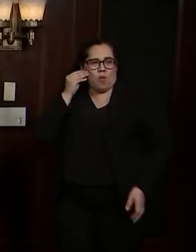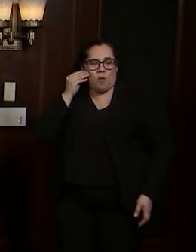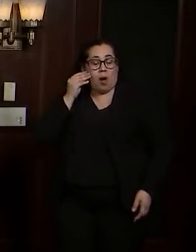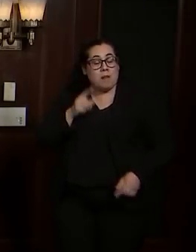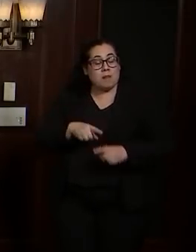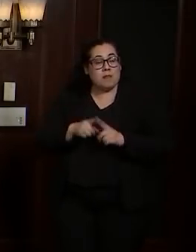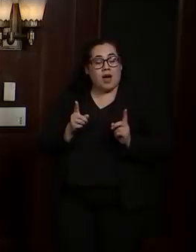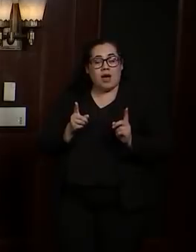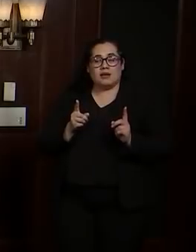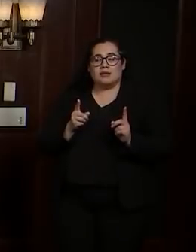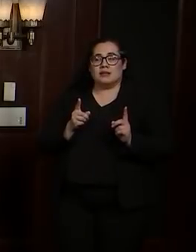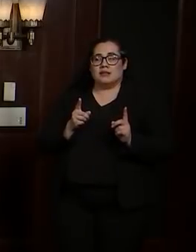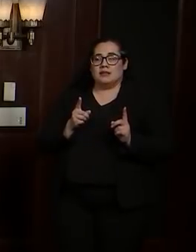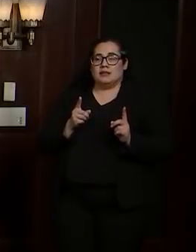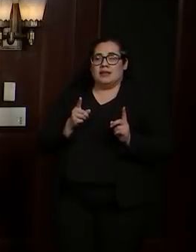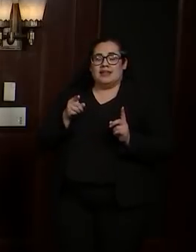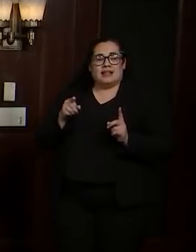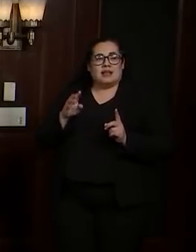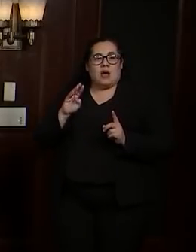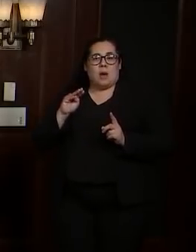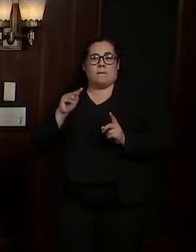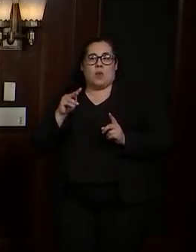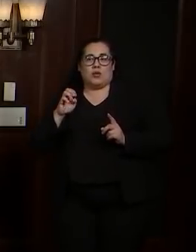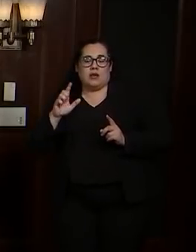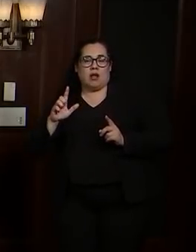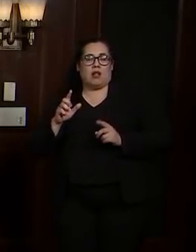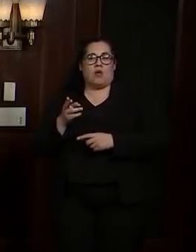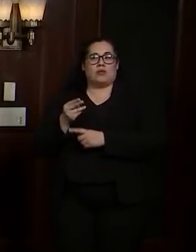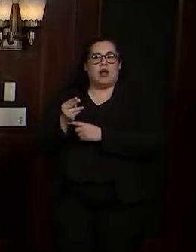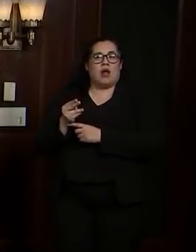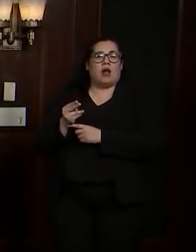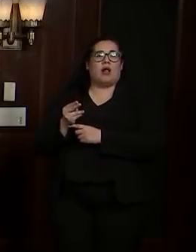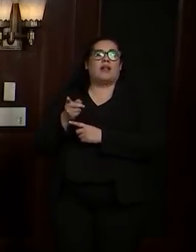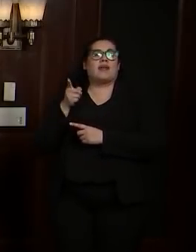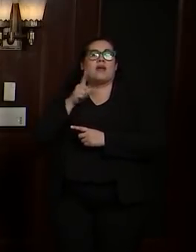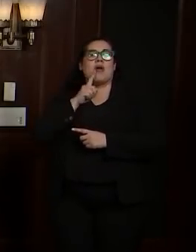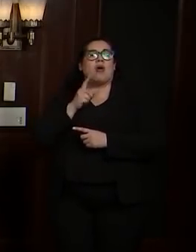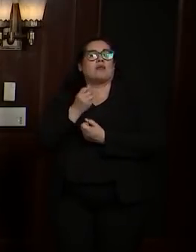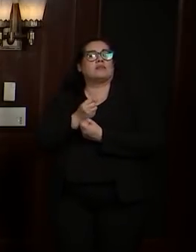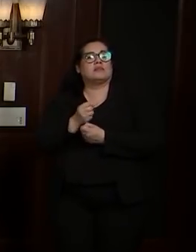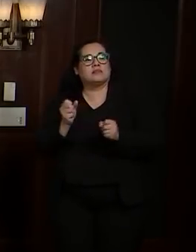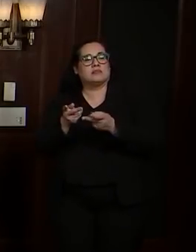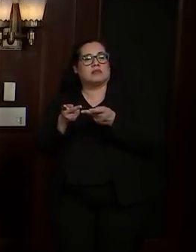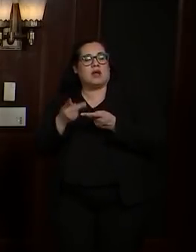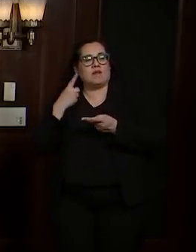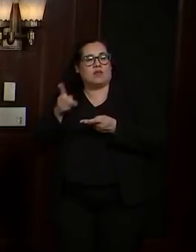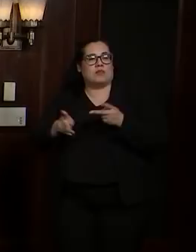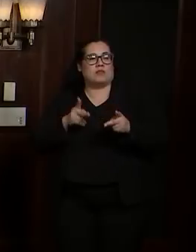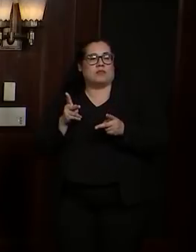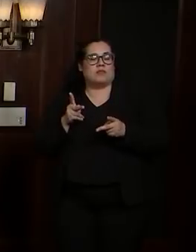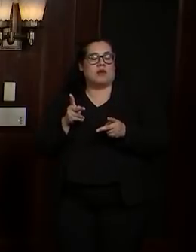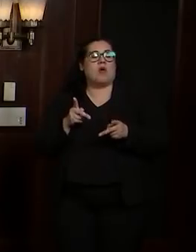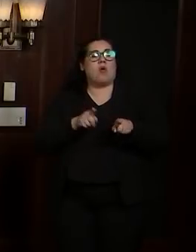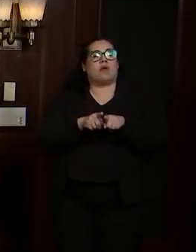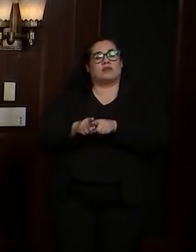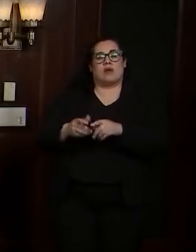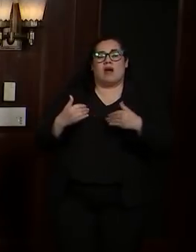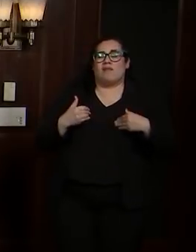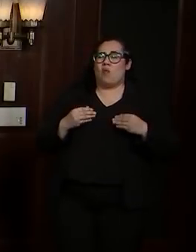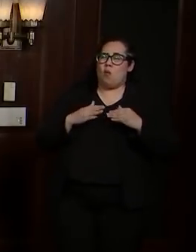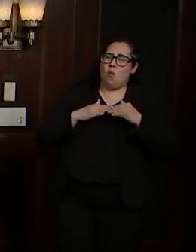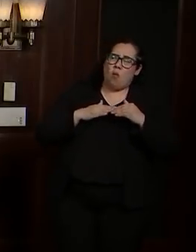pero estos moteles y hoteles son santuarios para estas personas. Y tenemos más